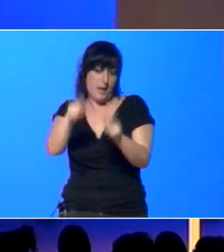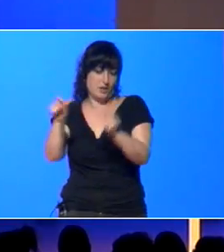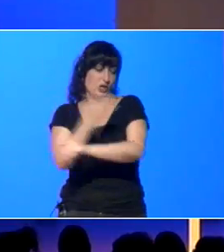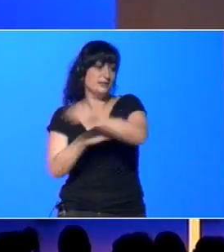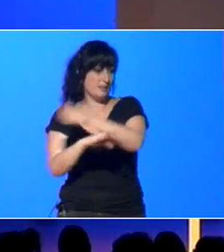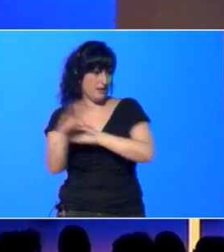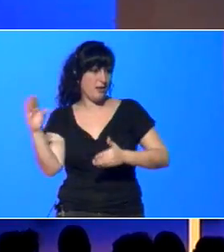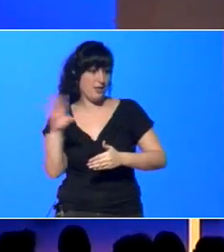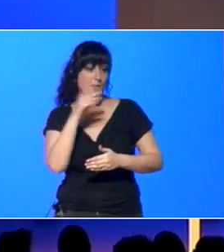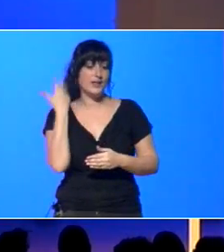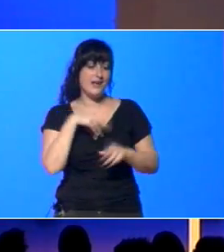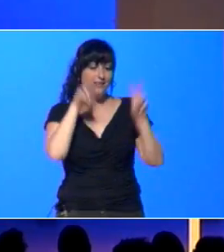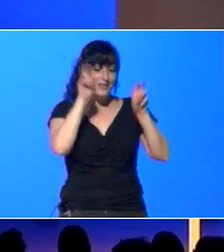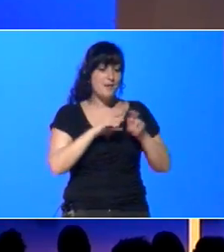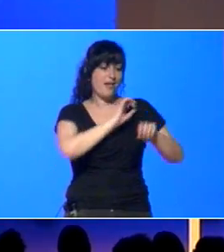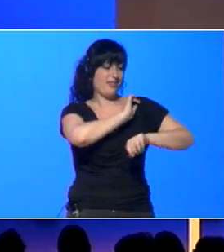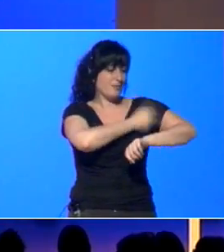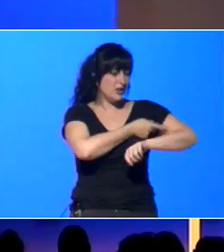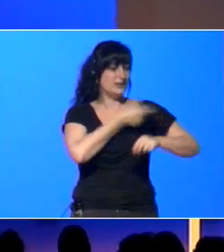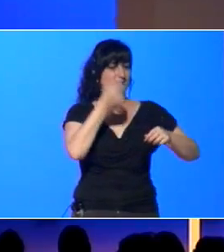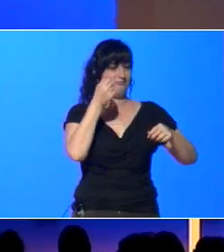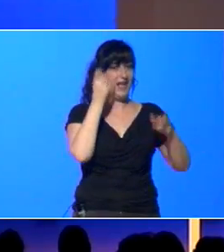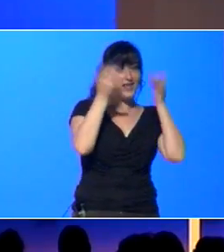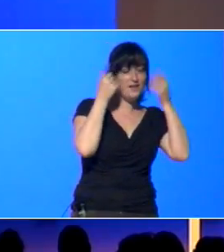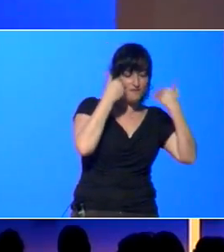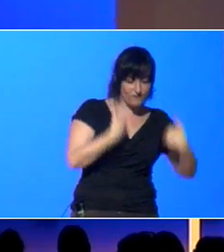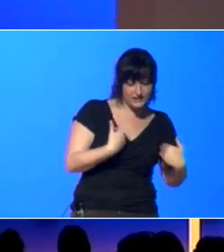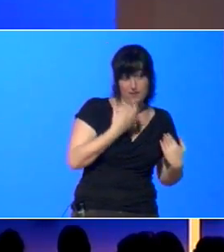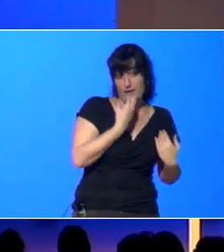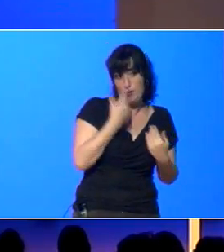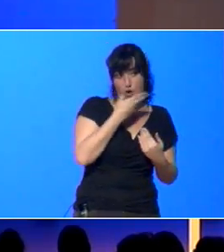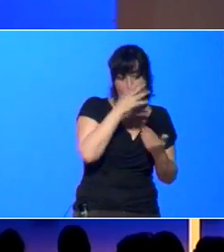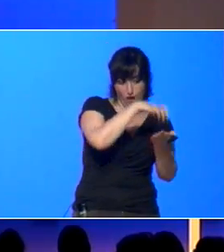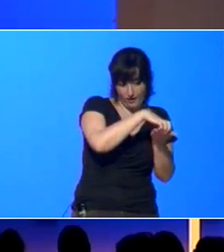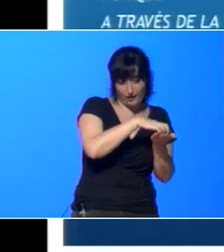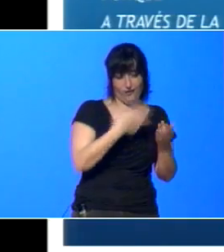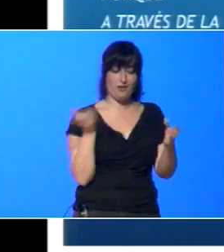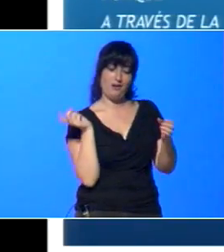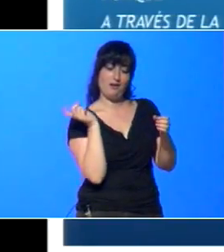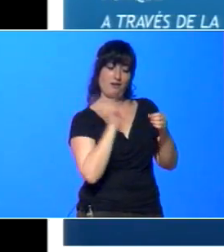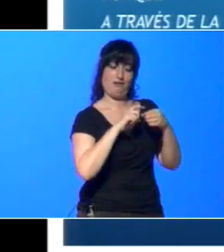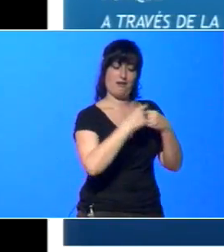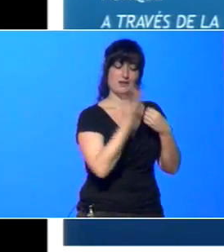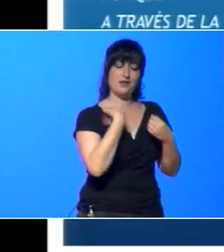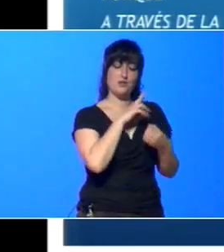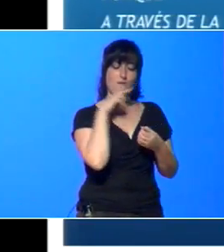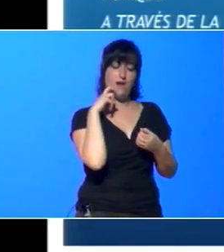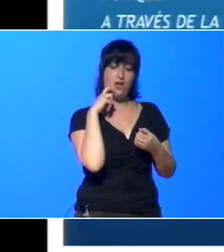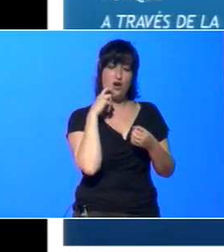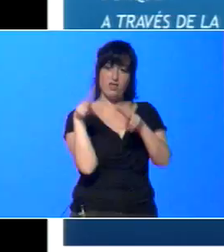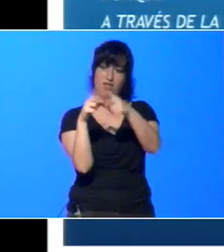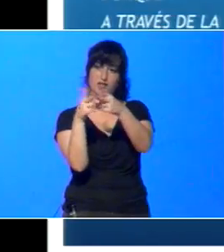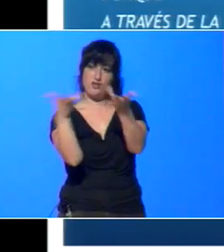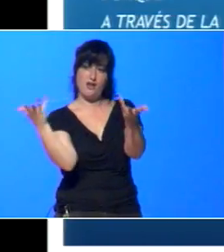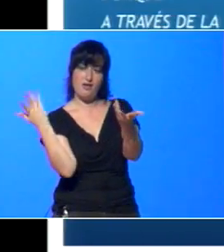en la actividad física y el deporte, en la educación física, en el ámbito educativo, ponemos en valor capacidades de una sociedad diversa,